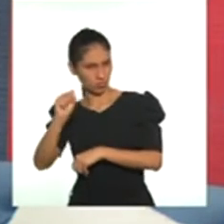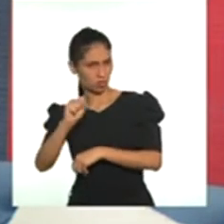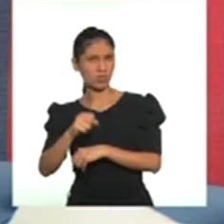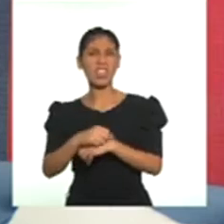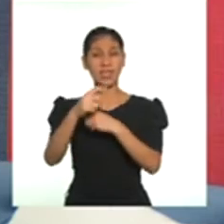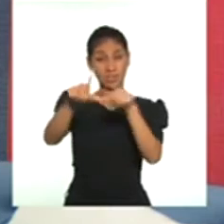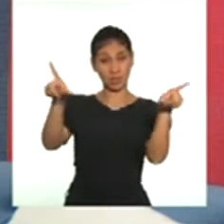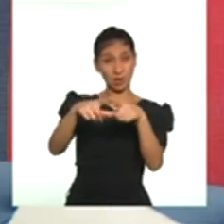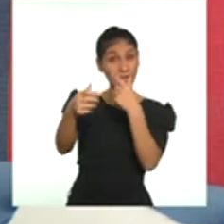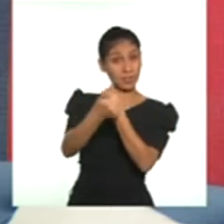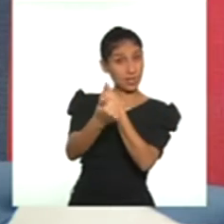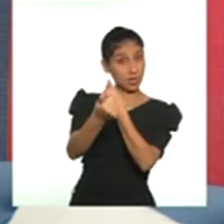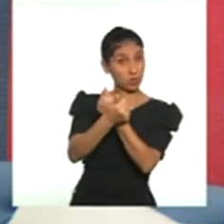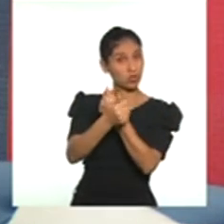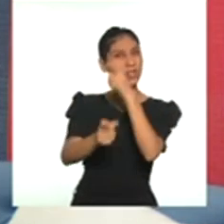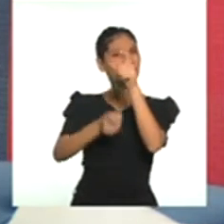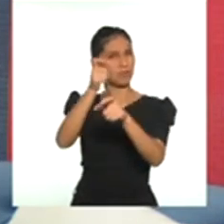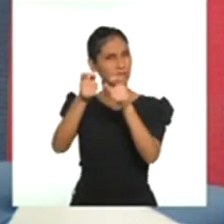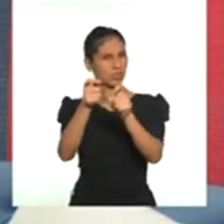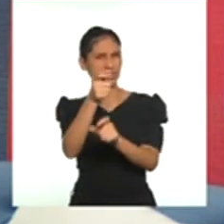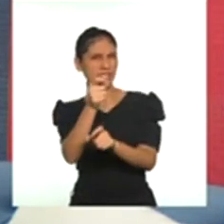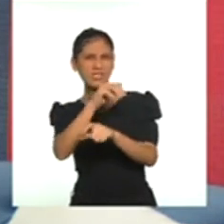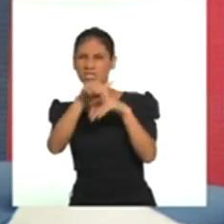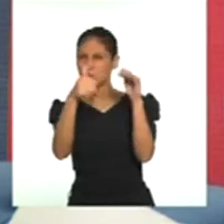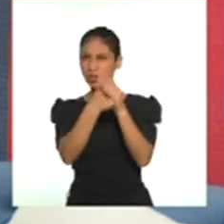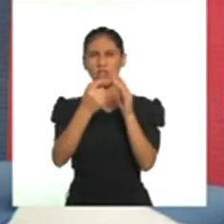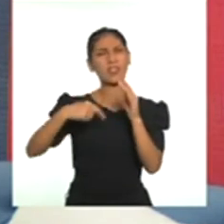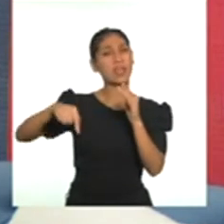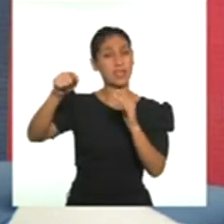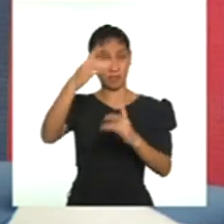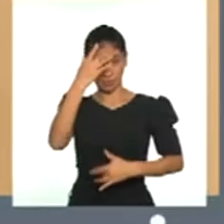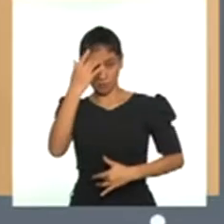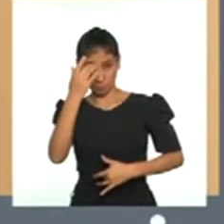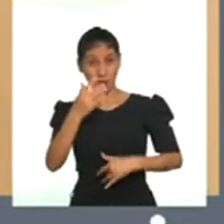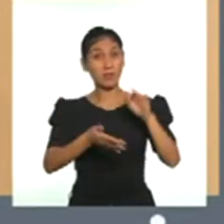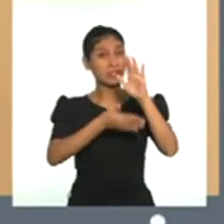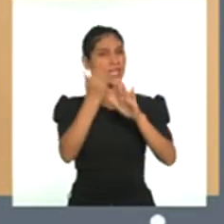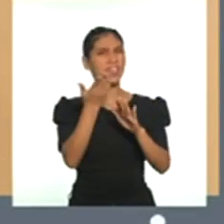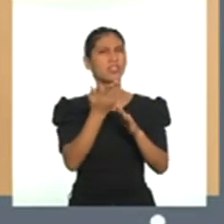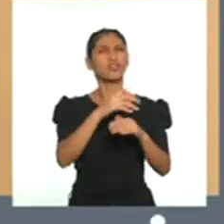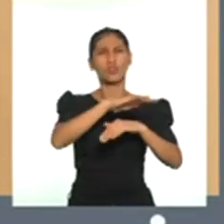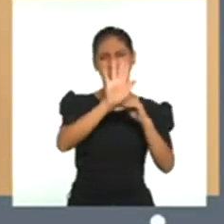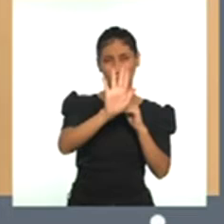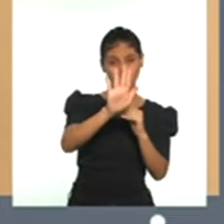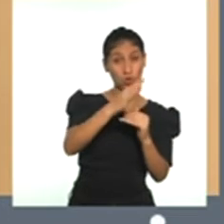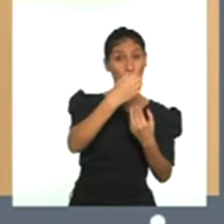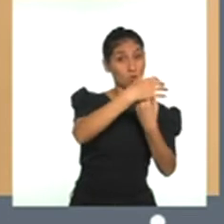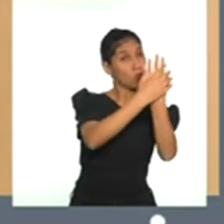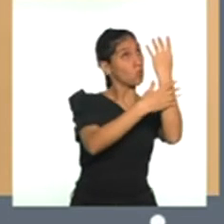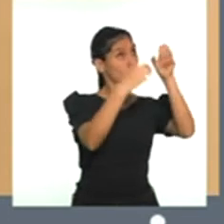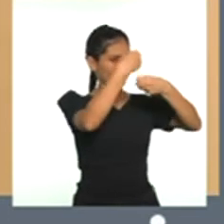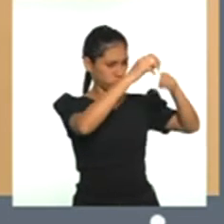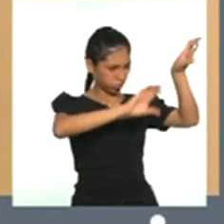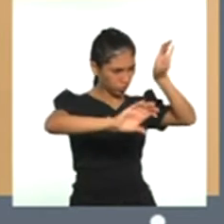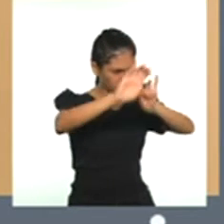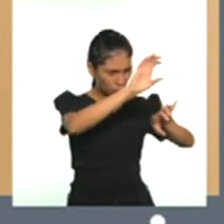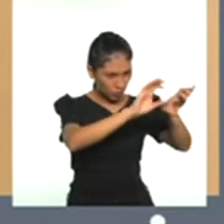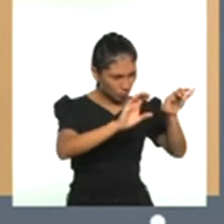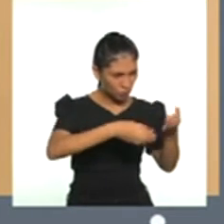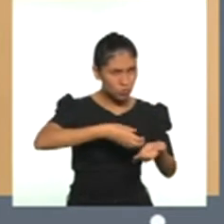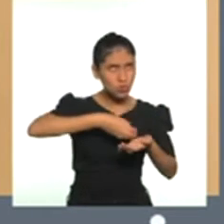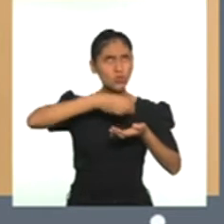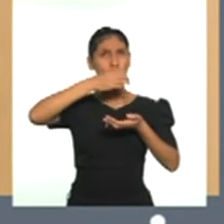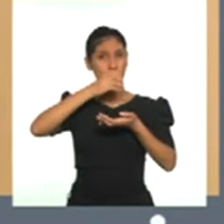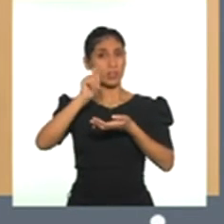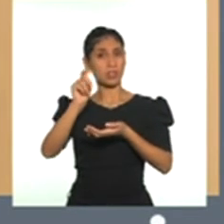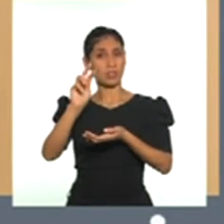siglo XX en Ayacucho, ¿la mayoría de personas optaban por la medicina tradicional? Según referencias de personas de la tercera edad, existían